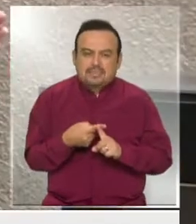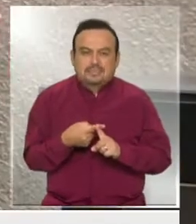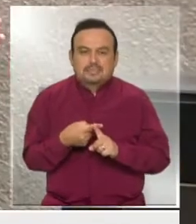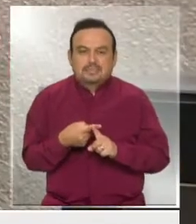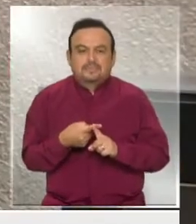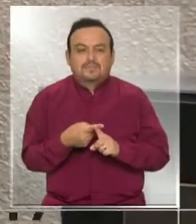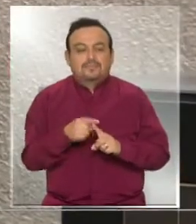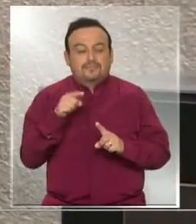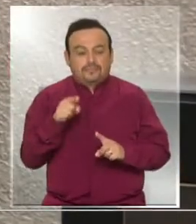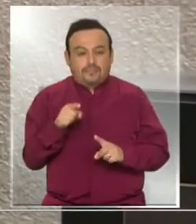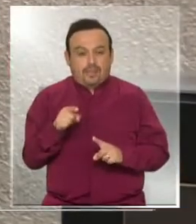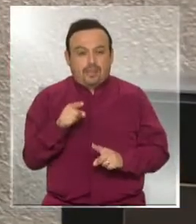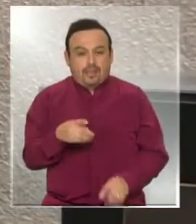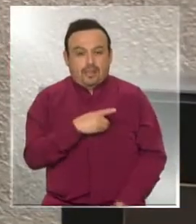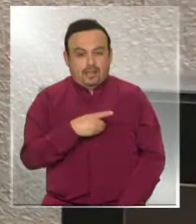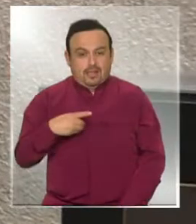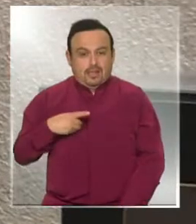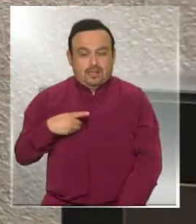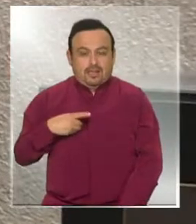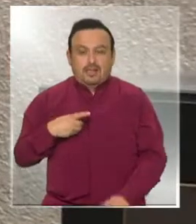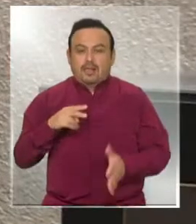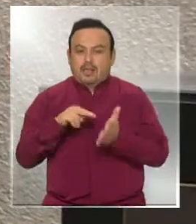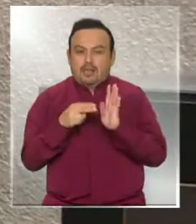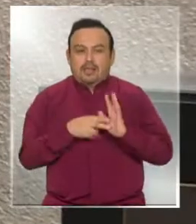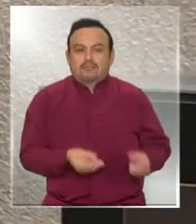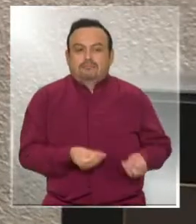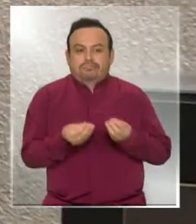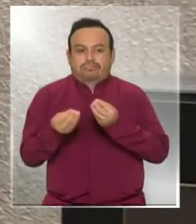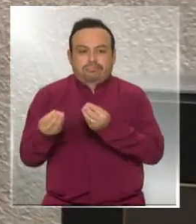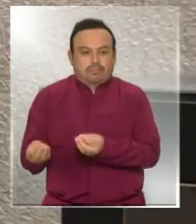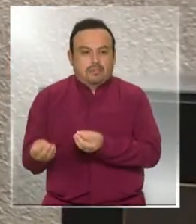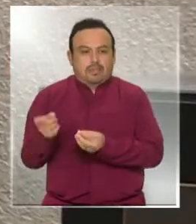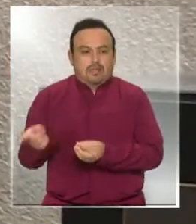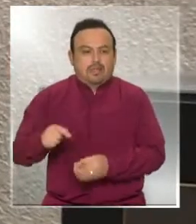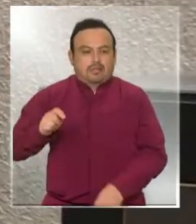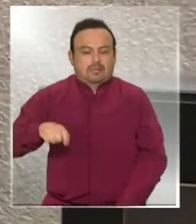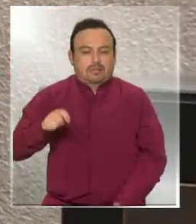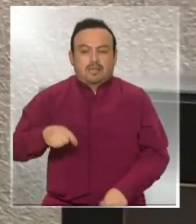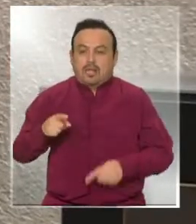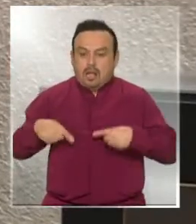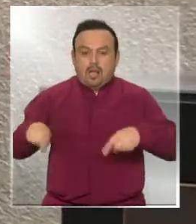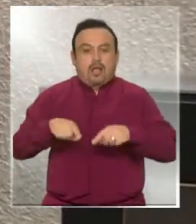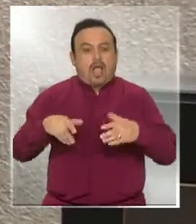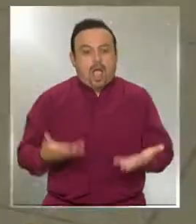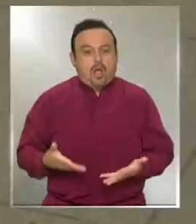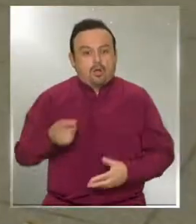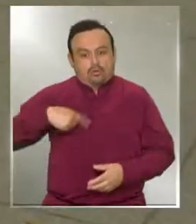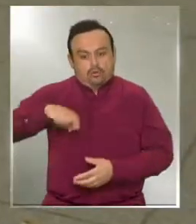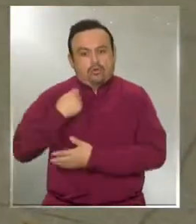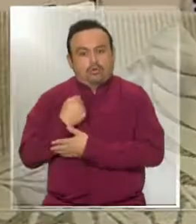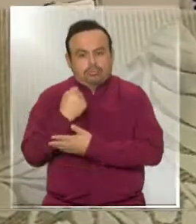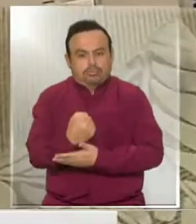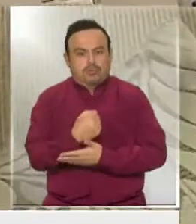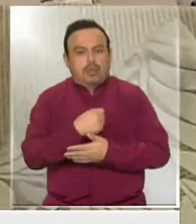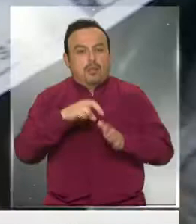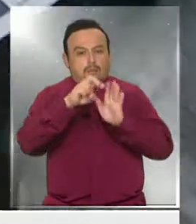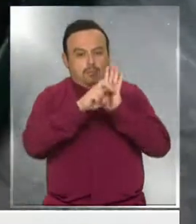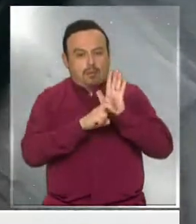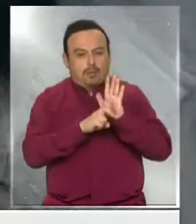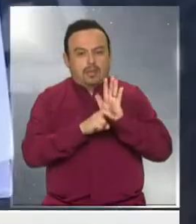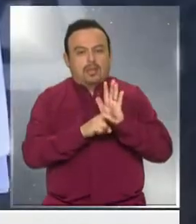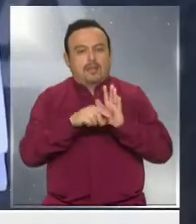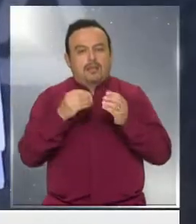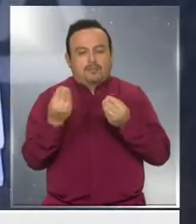cierto, la Cámara se hace cargo del problema, se lo traspasa íntegramente a los ciudadanos. Esta es la hora de la solidaridad. El proyecto presentado por